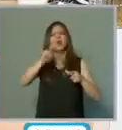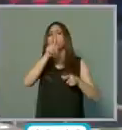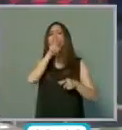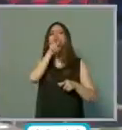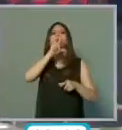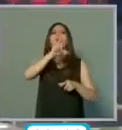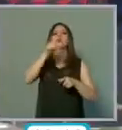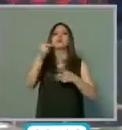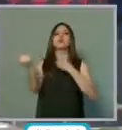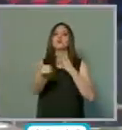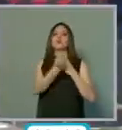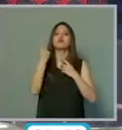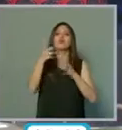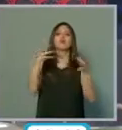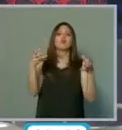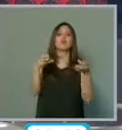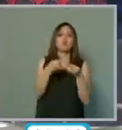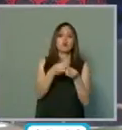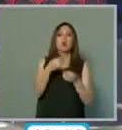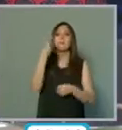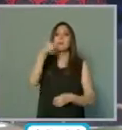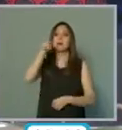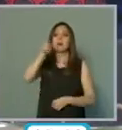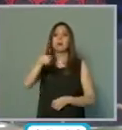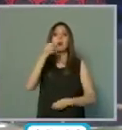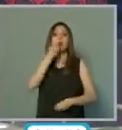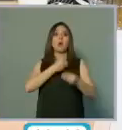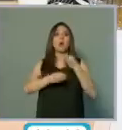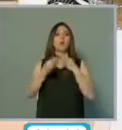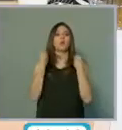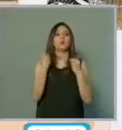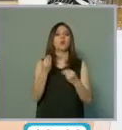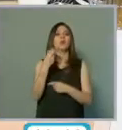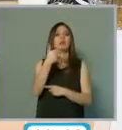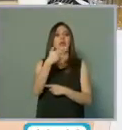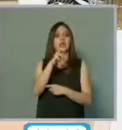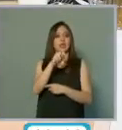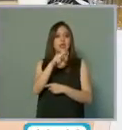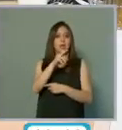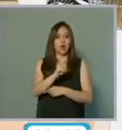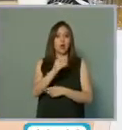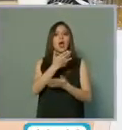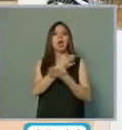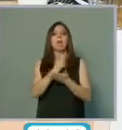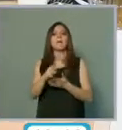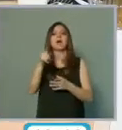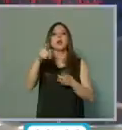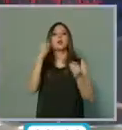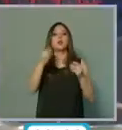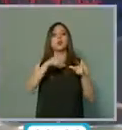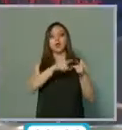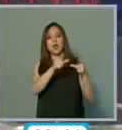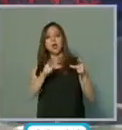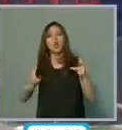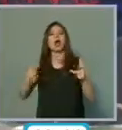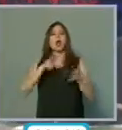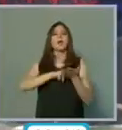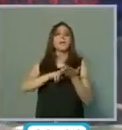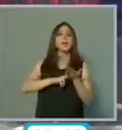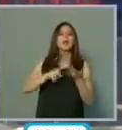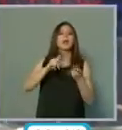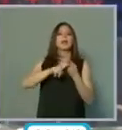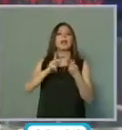poquito. Además ¿ok? la espinaca tiene mucho hierro, ¿no? Muchísimo Dice, hierro, tiene exactamente. mucho Aparte son hierro. muchas hojas verdes. Entonces, si te das Sí. cuenta, es entre espinaca,